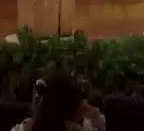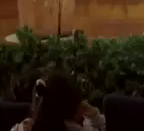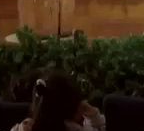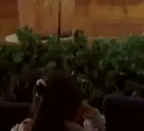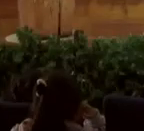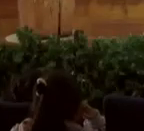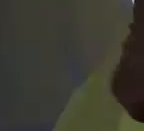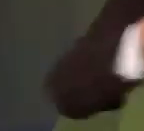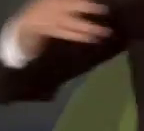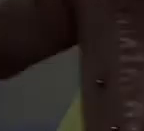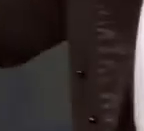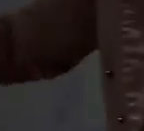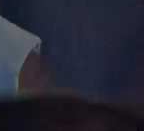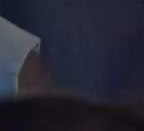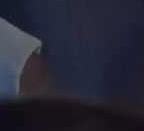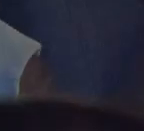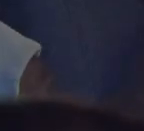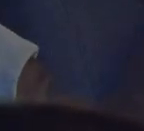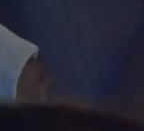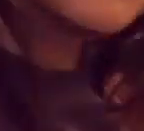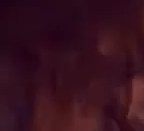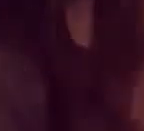Tin.